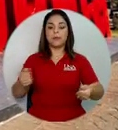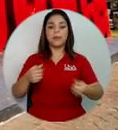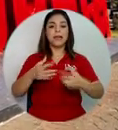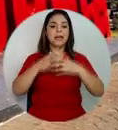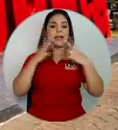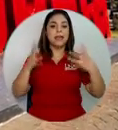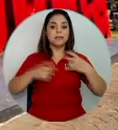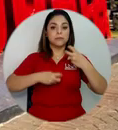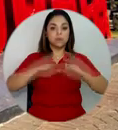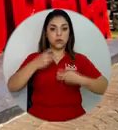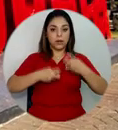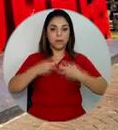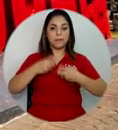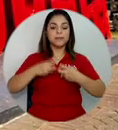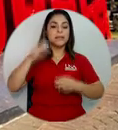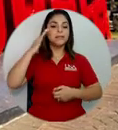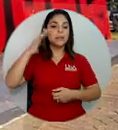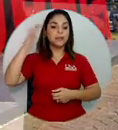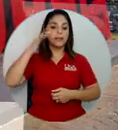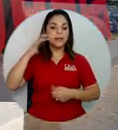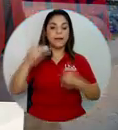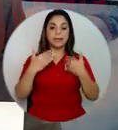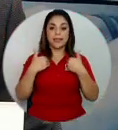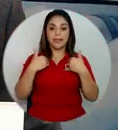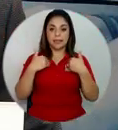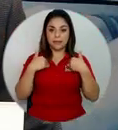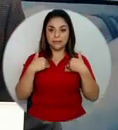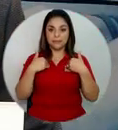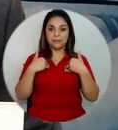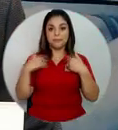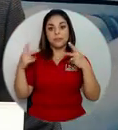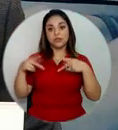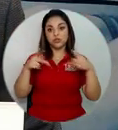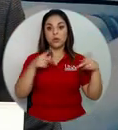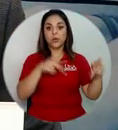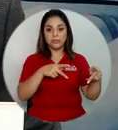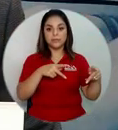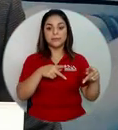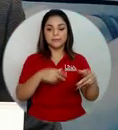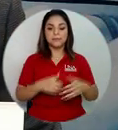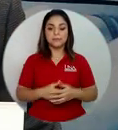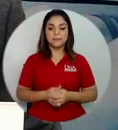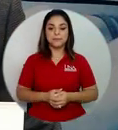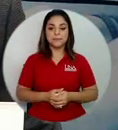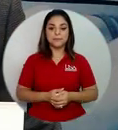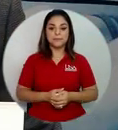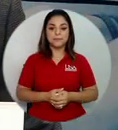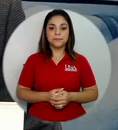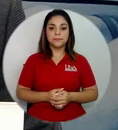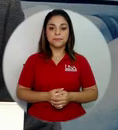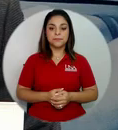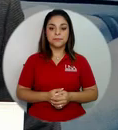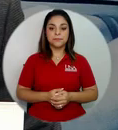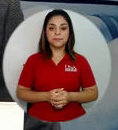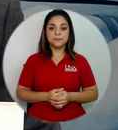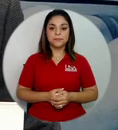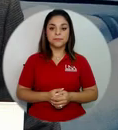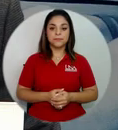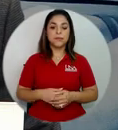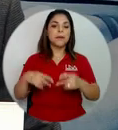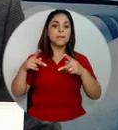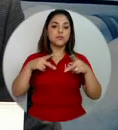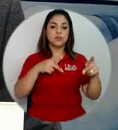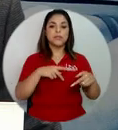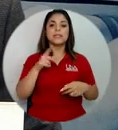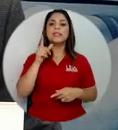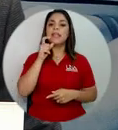esas grandes problemáticas y esas grandes expectativas que tiene la gente a lo que nos debemos, ¿verdad? Que es la gente,